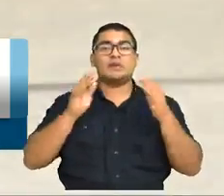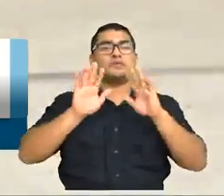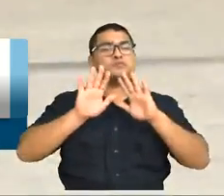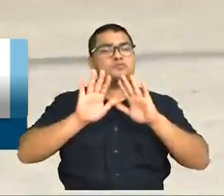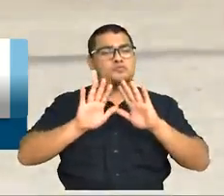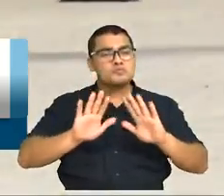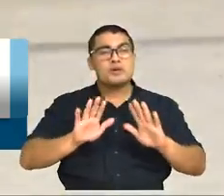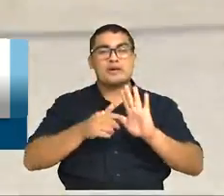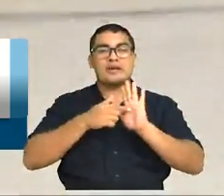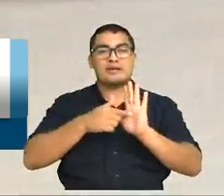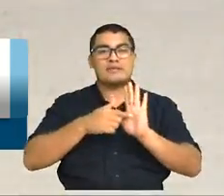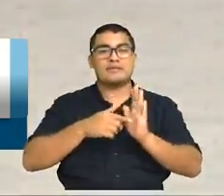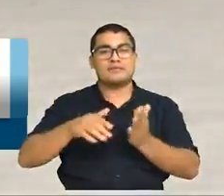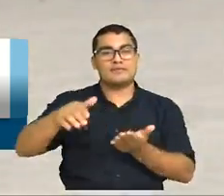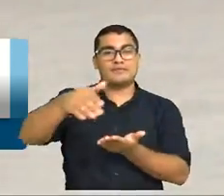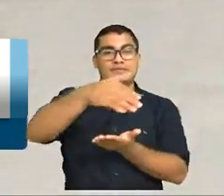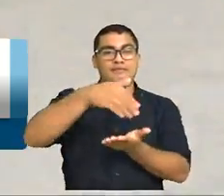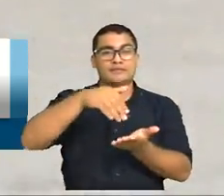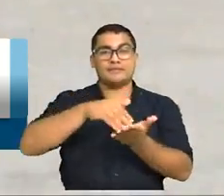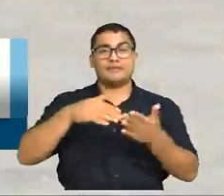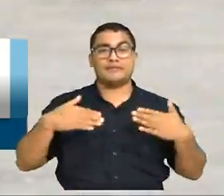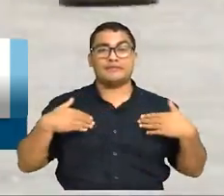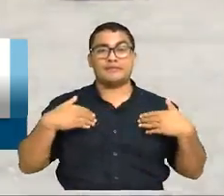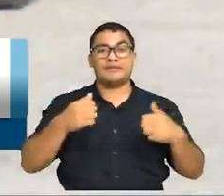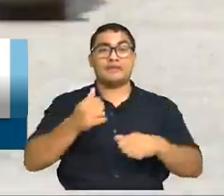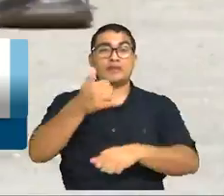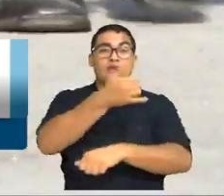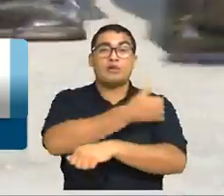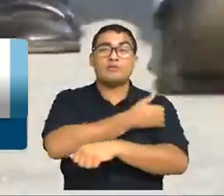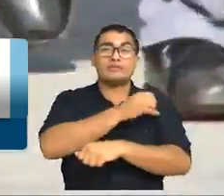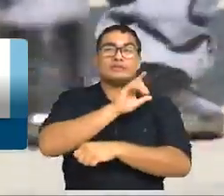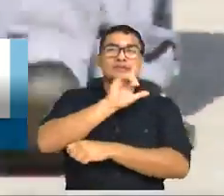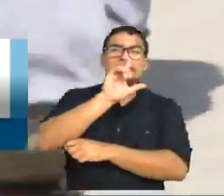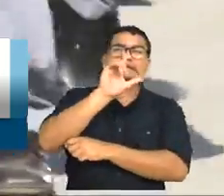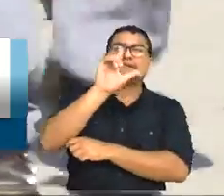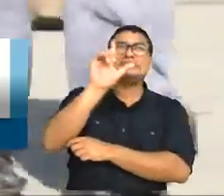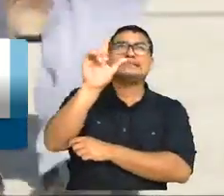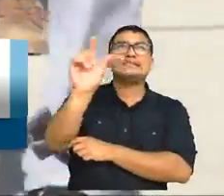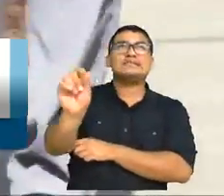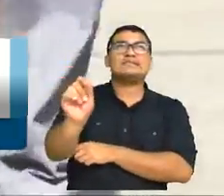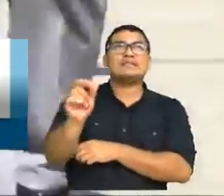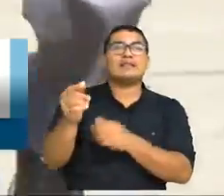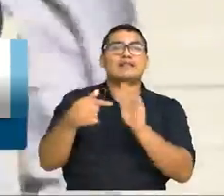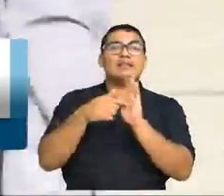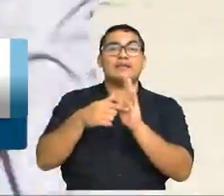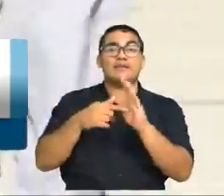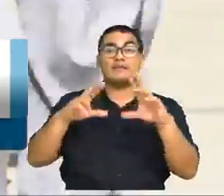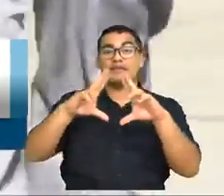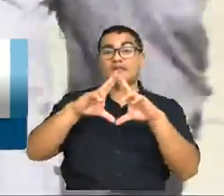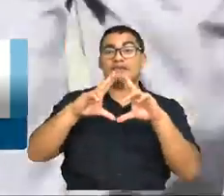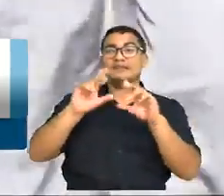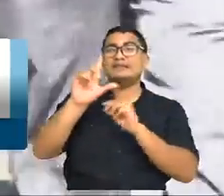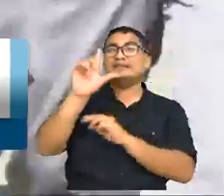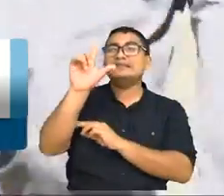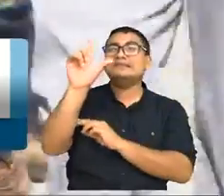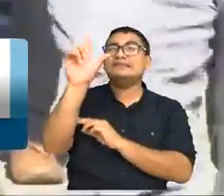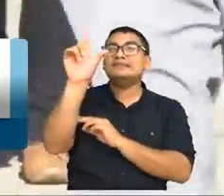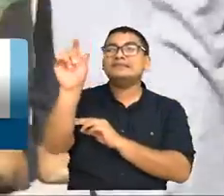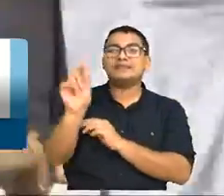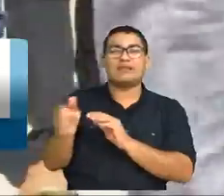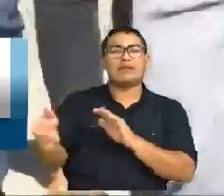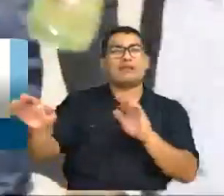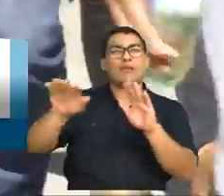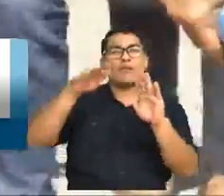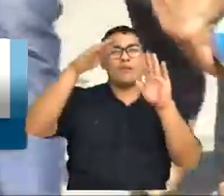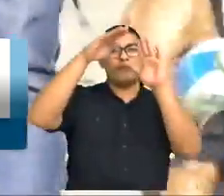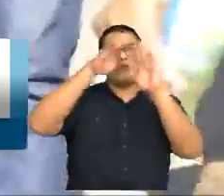salud, el hospital nos quede demasiado largo, pues, porque hay lugares remotos. ¿Qué se puede hacer de inmediato